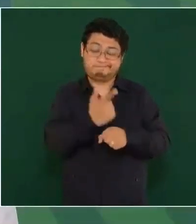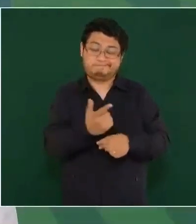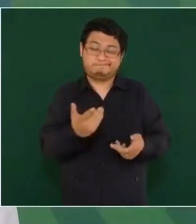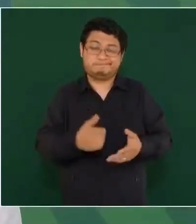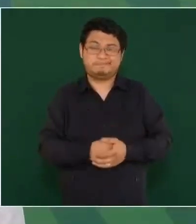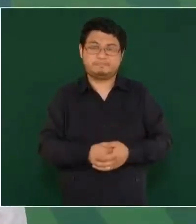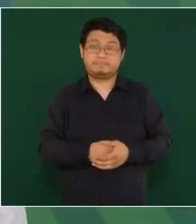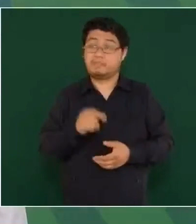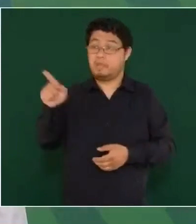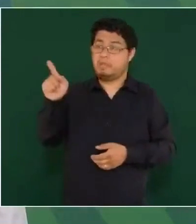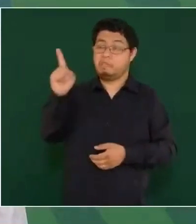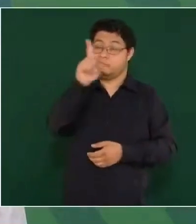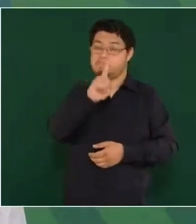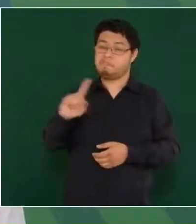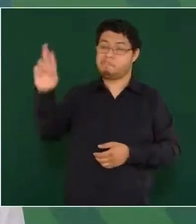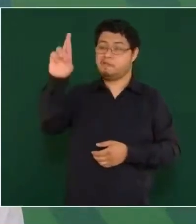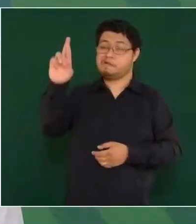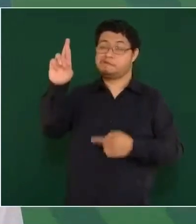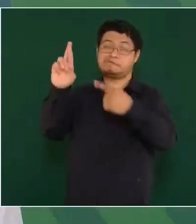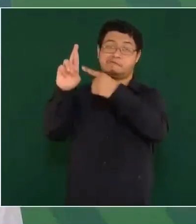y tiene doctorado